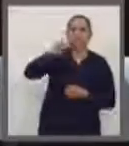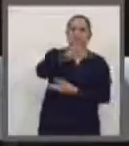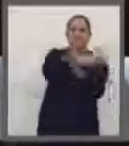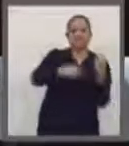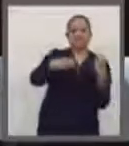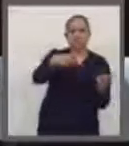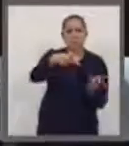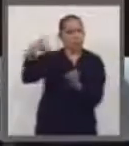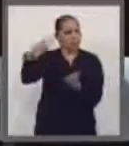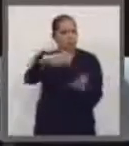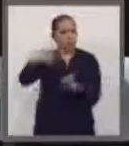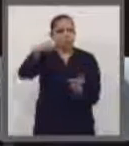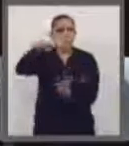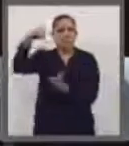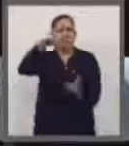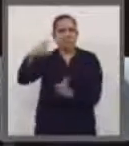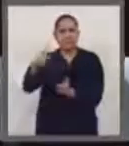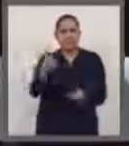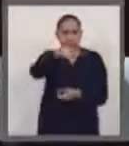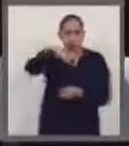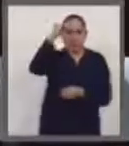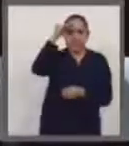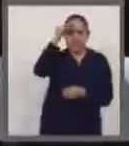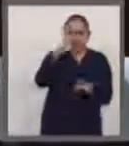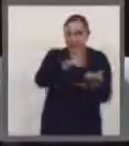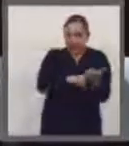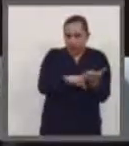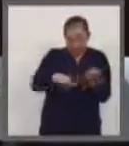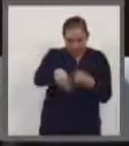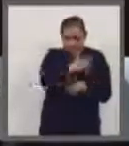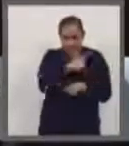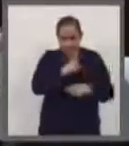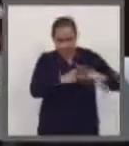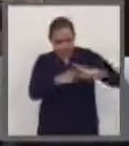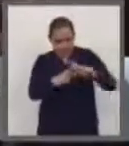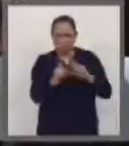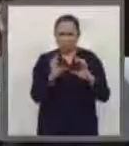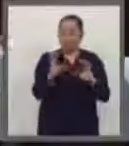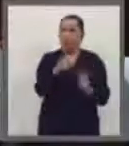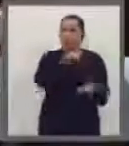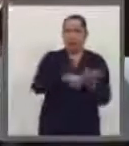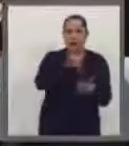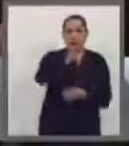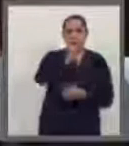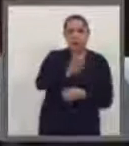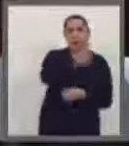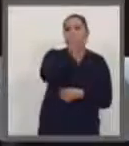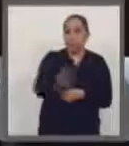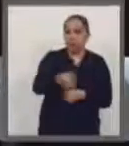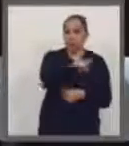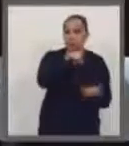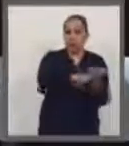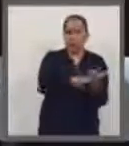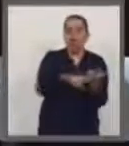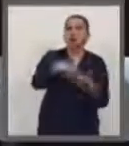son productos del abandono de las refinerías que las tienen al 40% para abrir la puerta a los